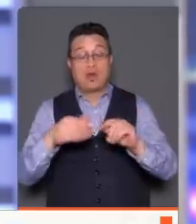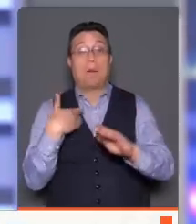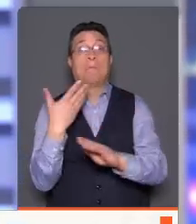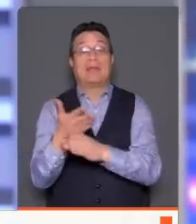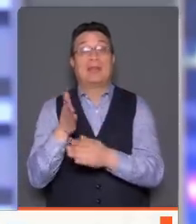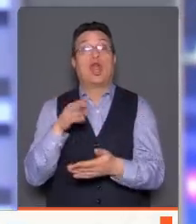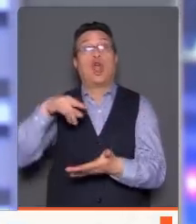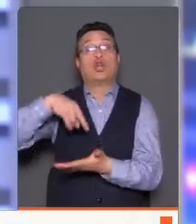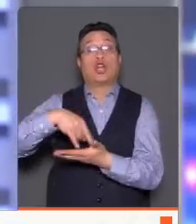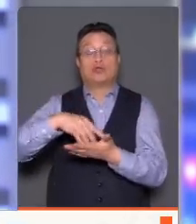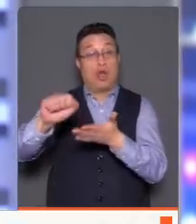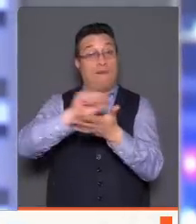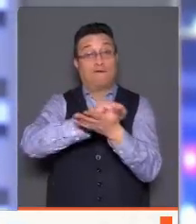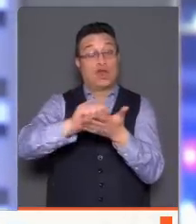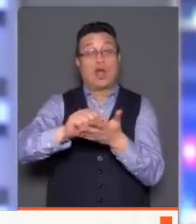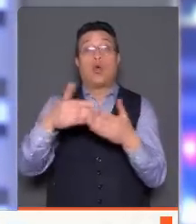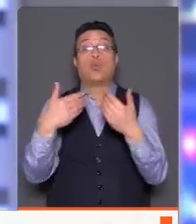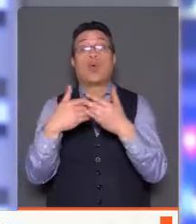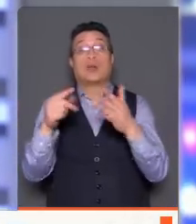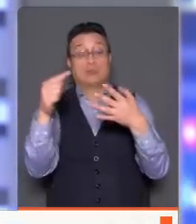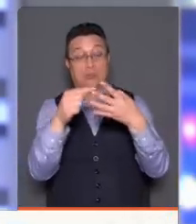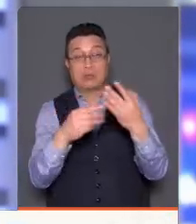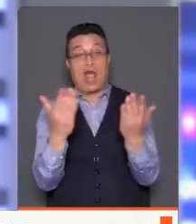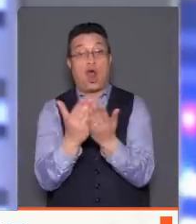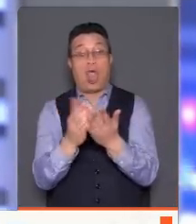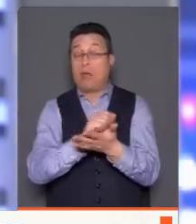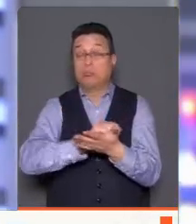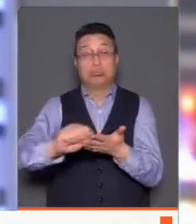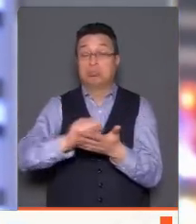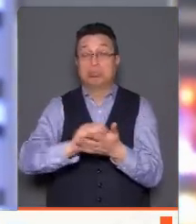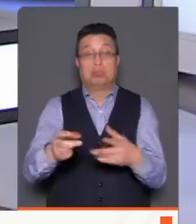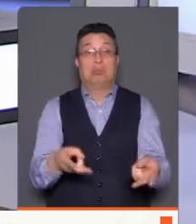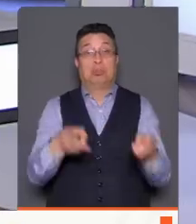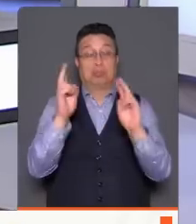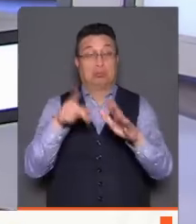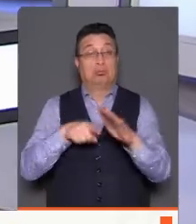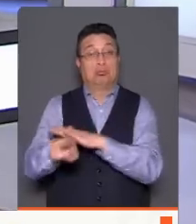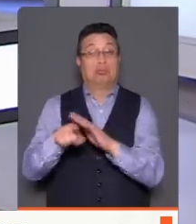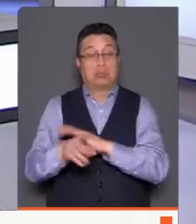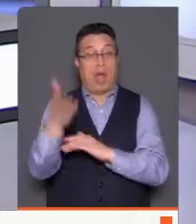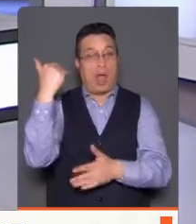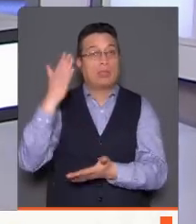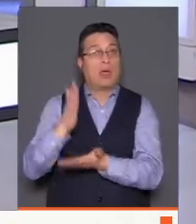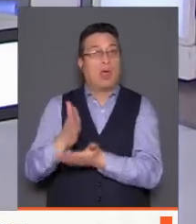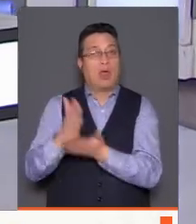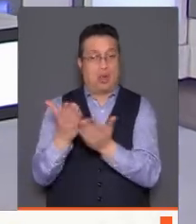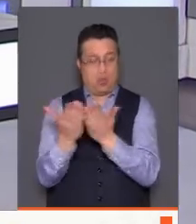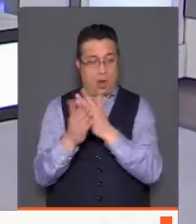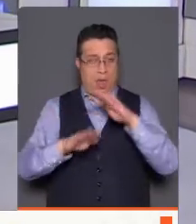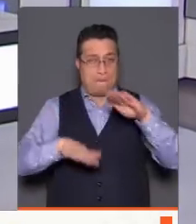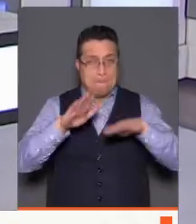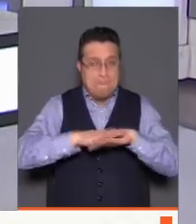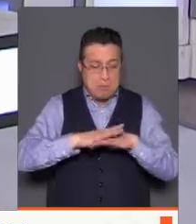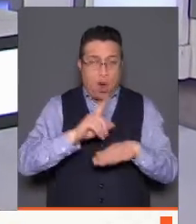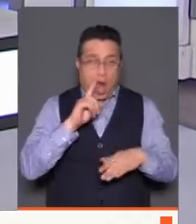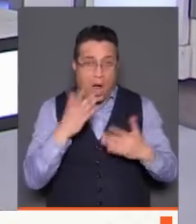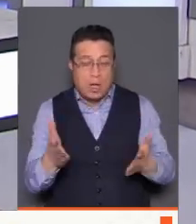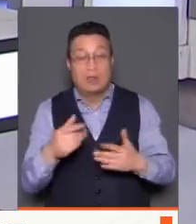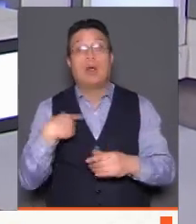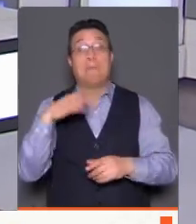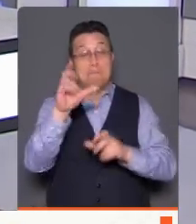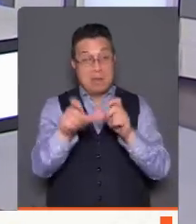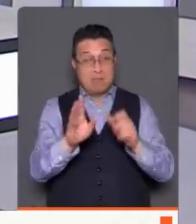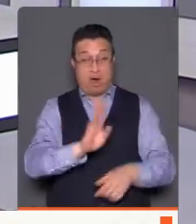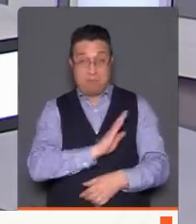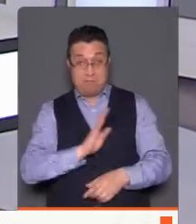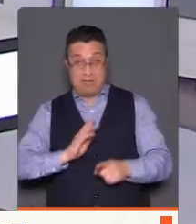sabe que se eliminó cualquier requisito de escolaridad que existía antes en la Constitución. Entonces, los mismos convencionales van a poder